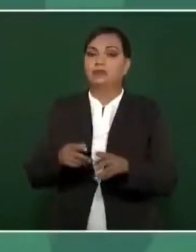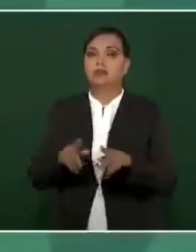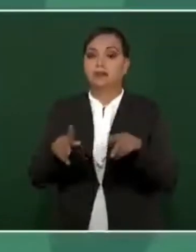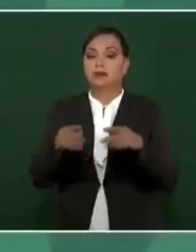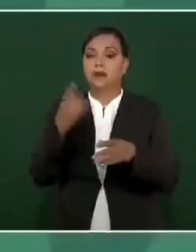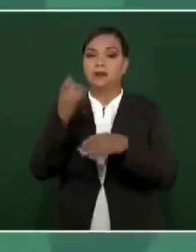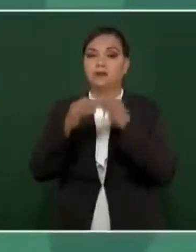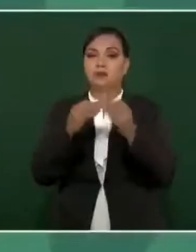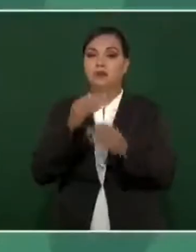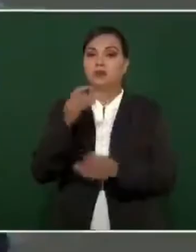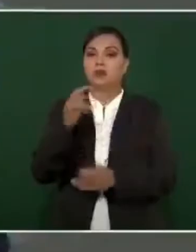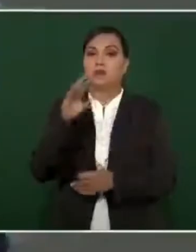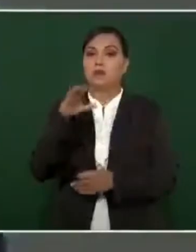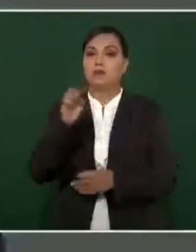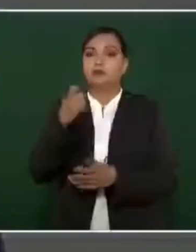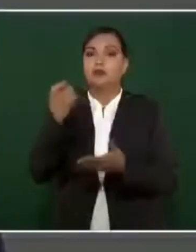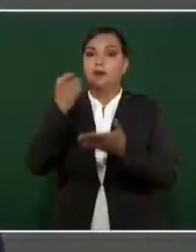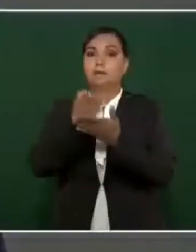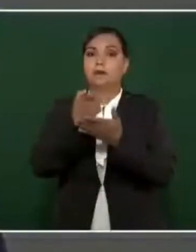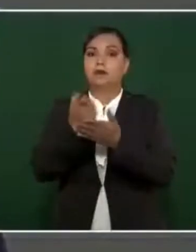y cambia todo.